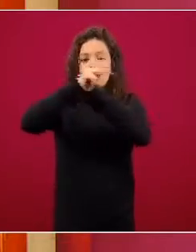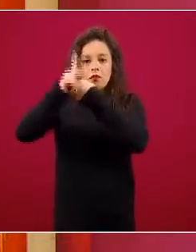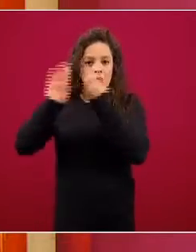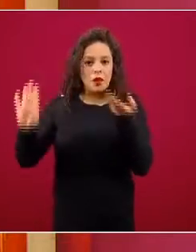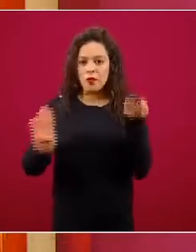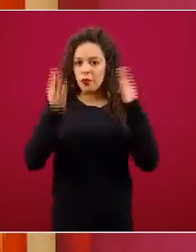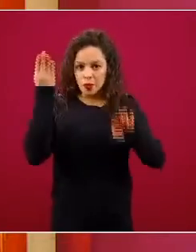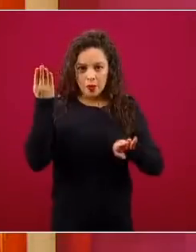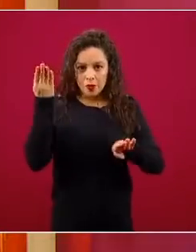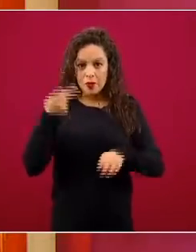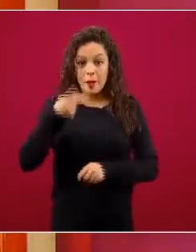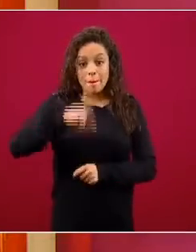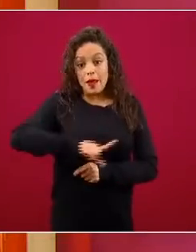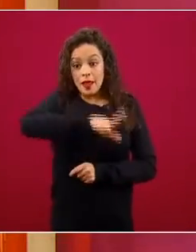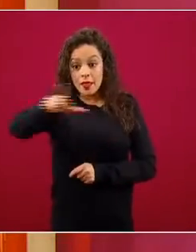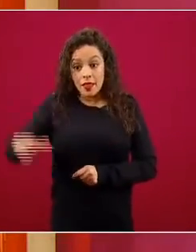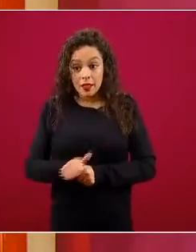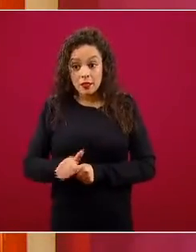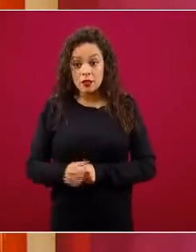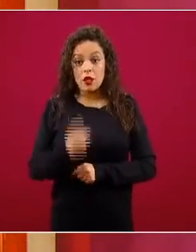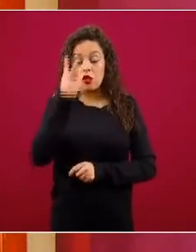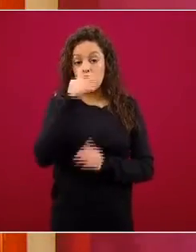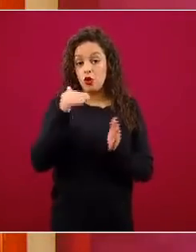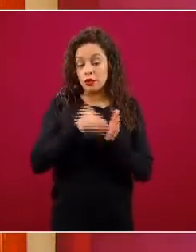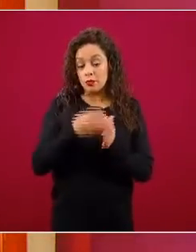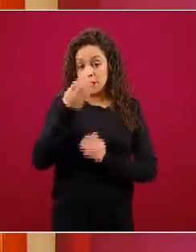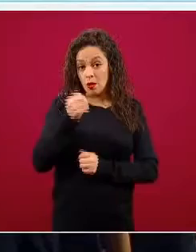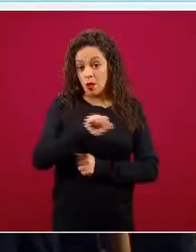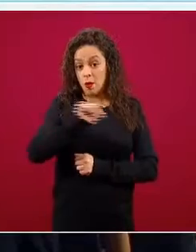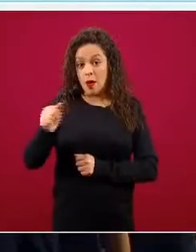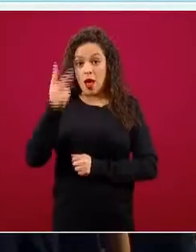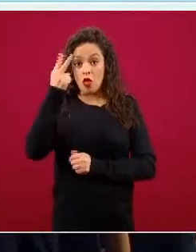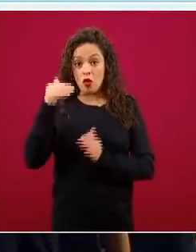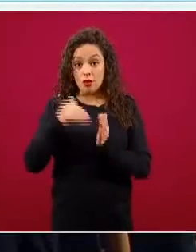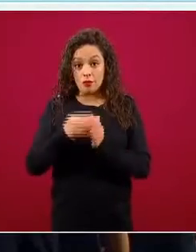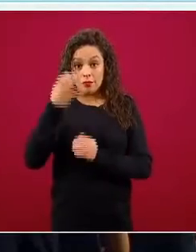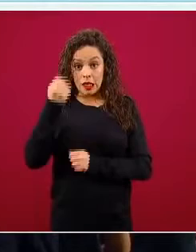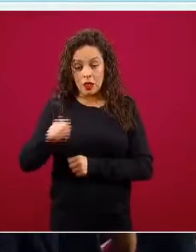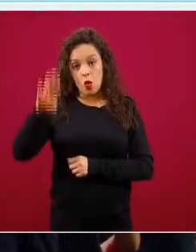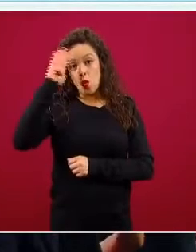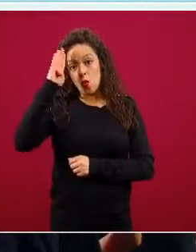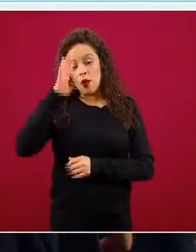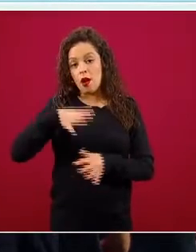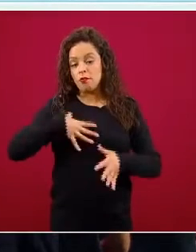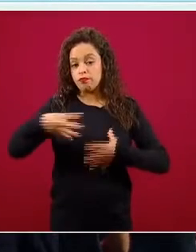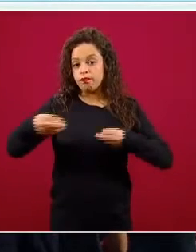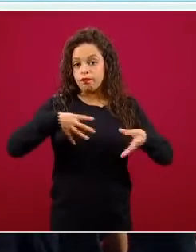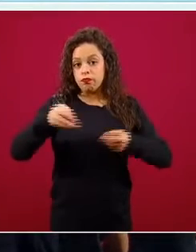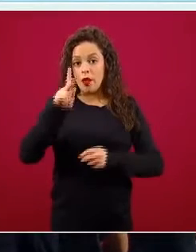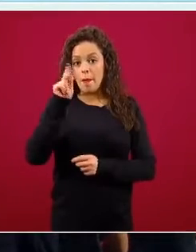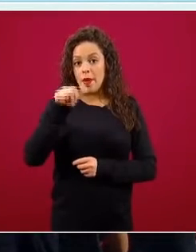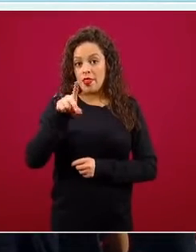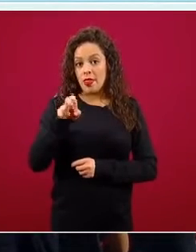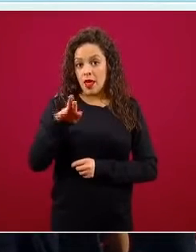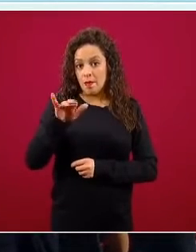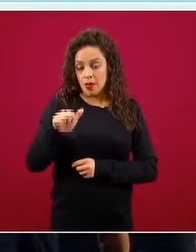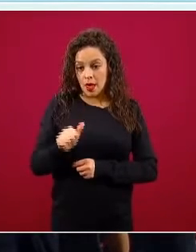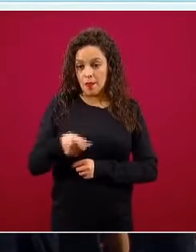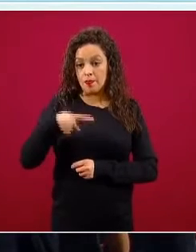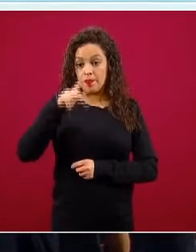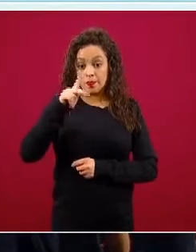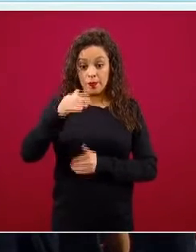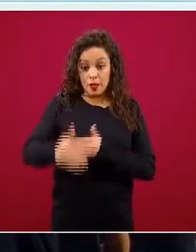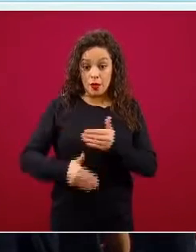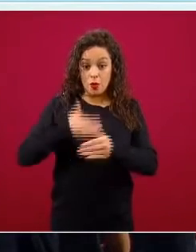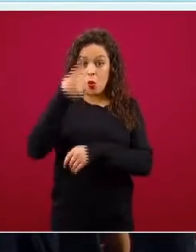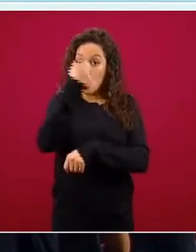posteriormente, la pandemia fue de 2009 a 2010 y posteriormente, este artículo se publicó en